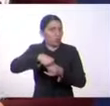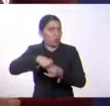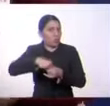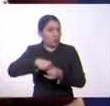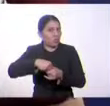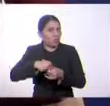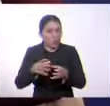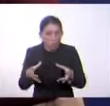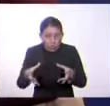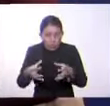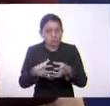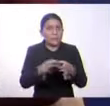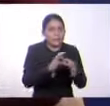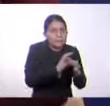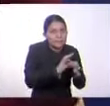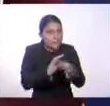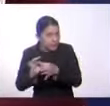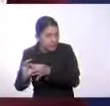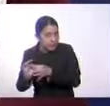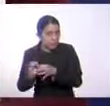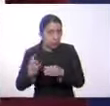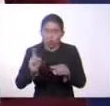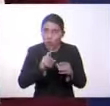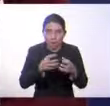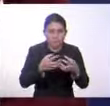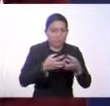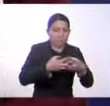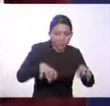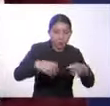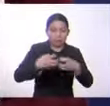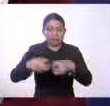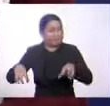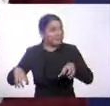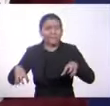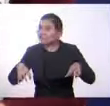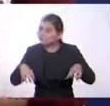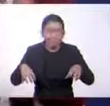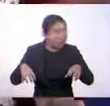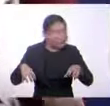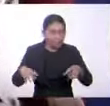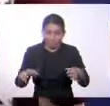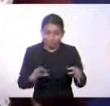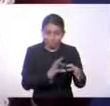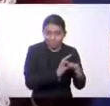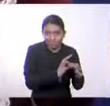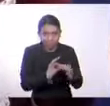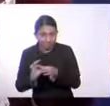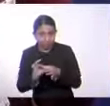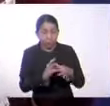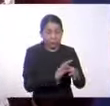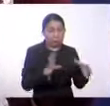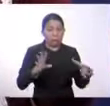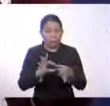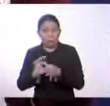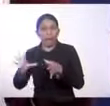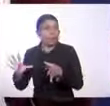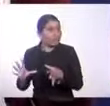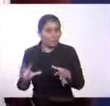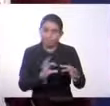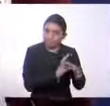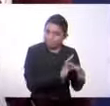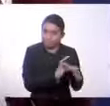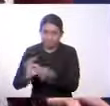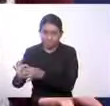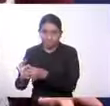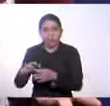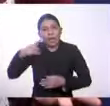y cohesionada también, ¿verdad? Sí. Que no se puede fragmentar. Por ejemplo, recordando el caso de Gabriel, se me ocurre